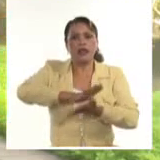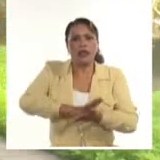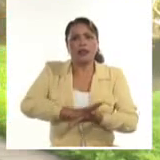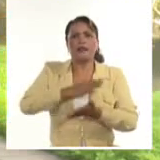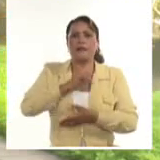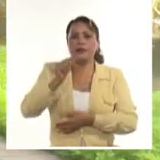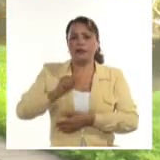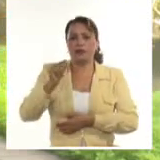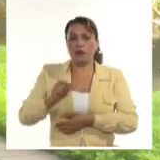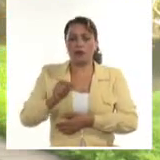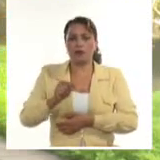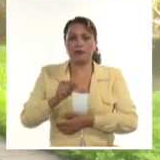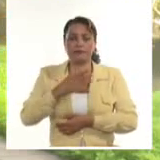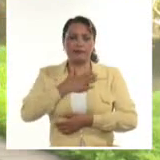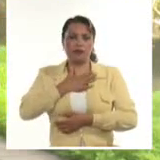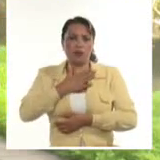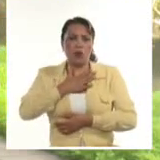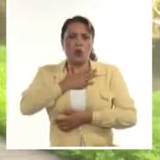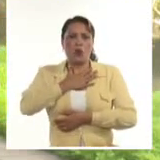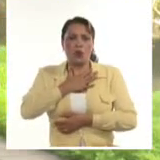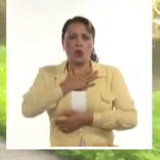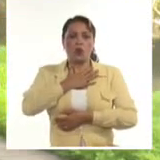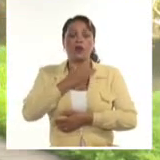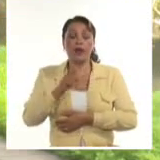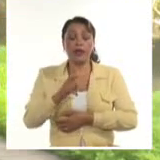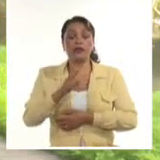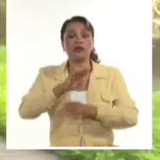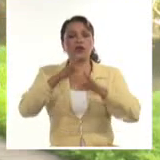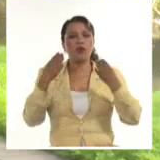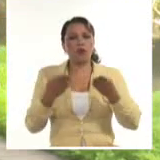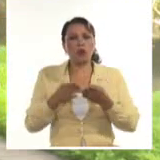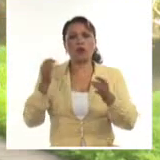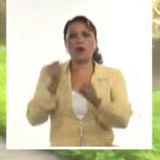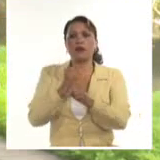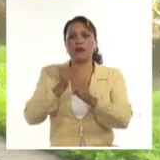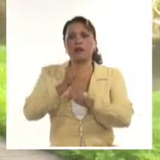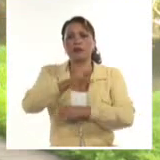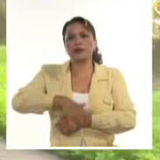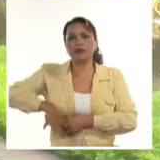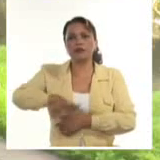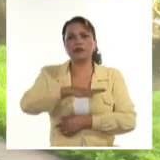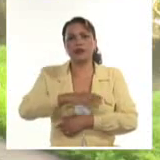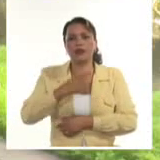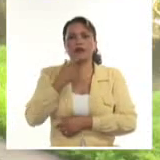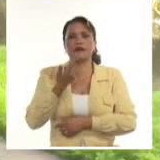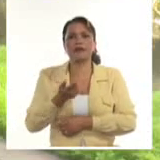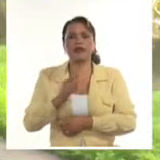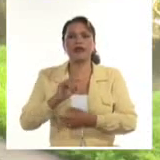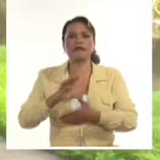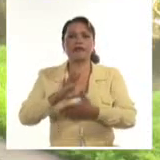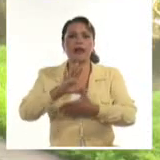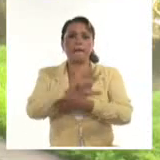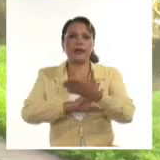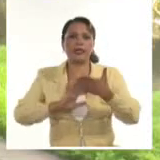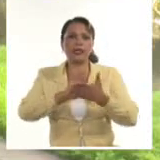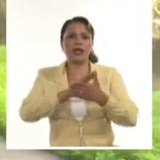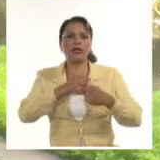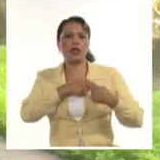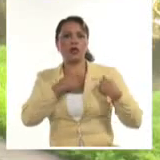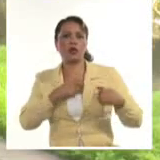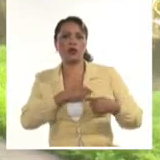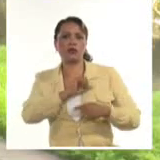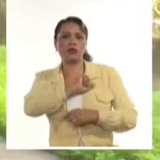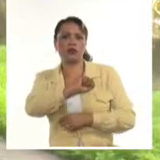nuevas directivas que se traza la Sociedad Americana del Corazón para la reanimación